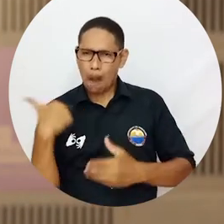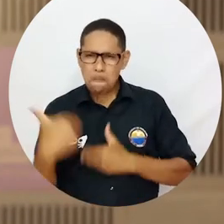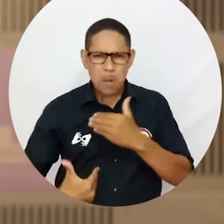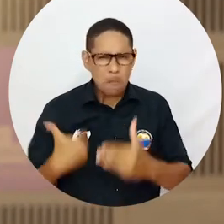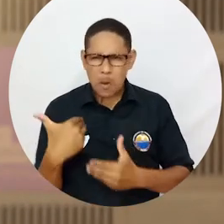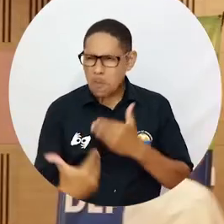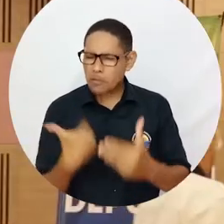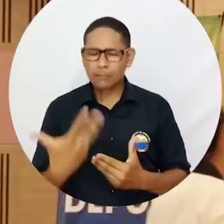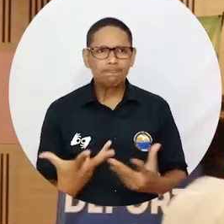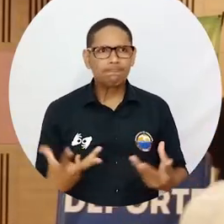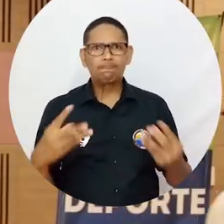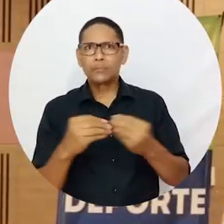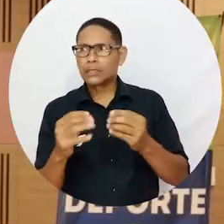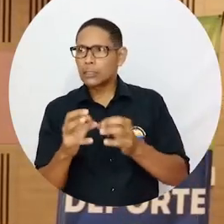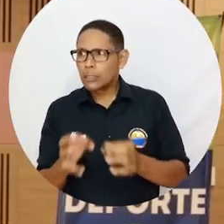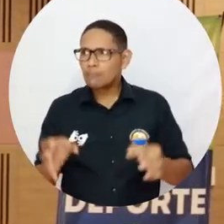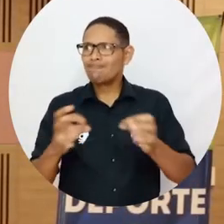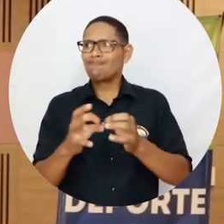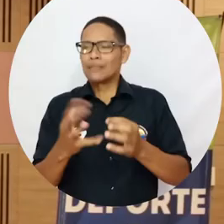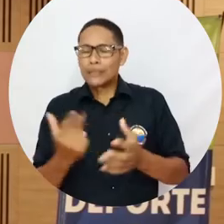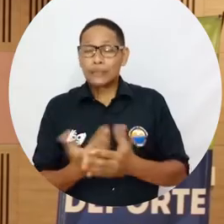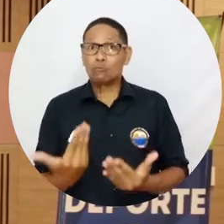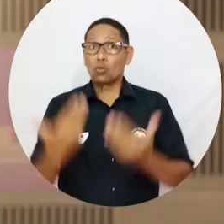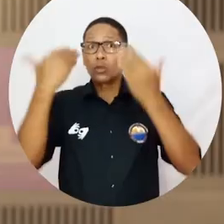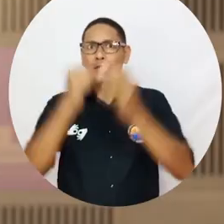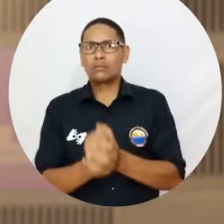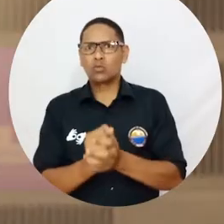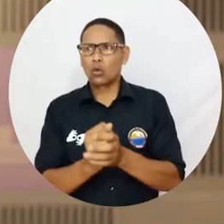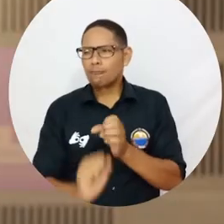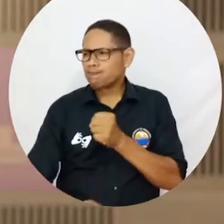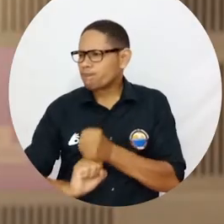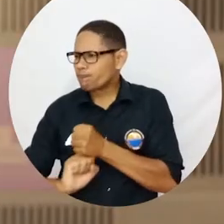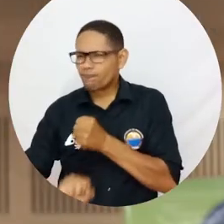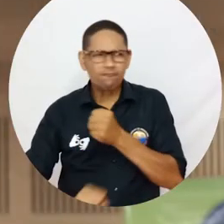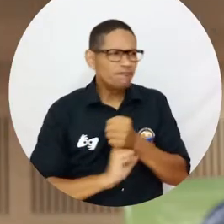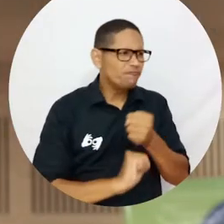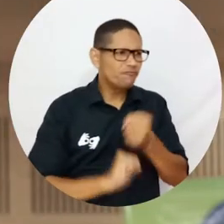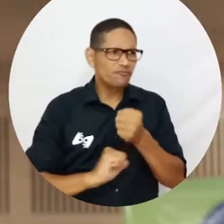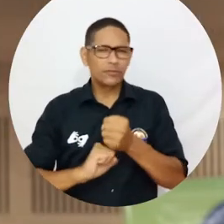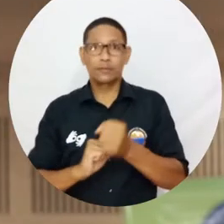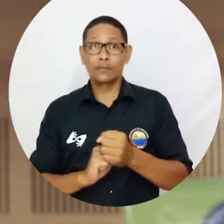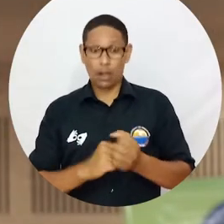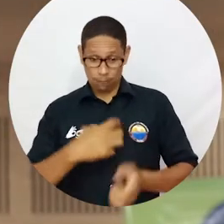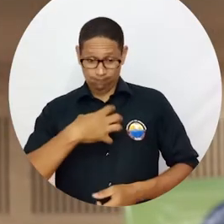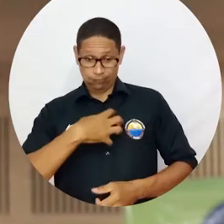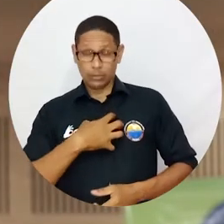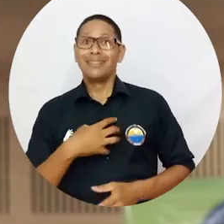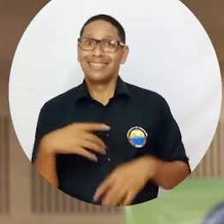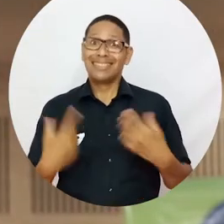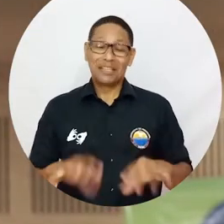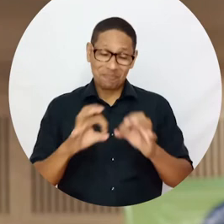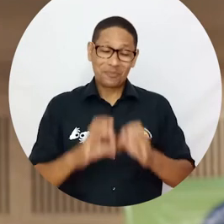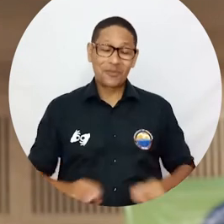más con la locación y con los apoyos que han dado. Para toda la competencia ha sido buenísimo. Las medallas son muy importantes para